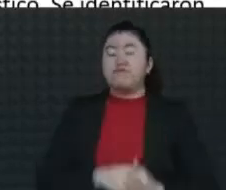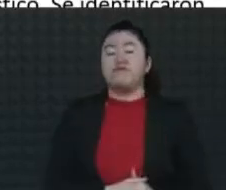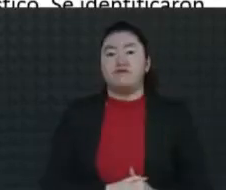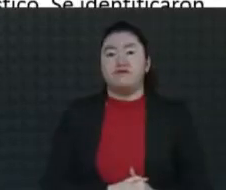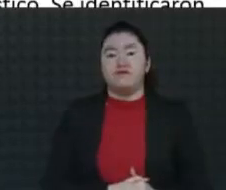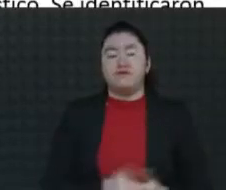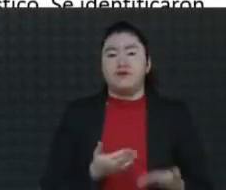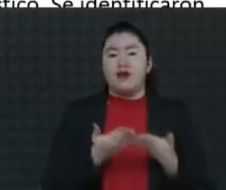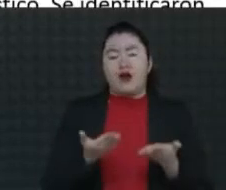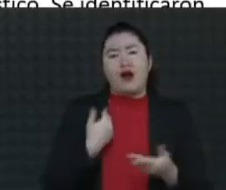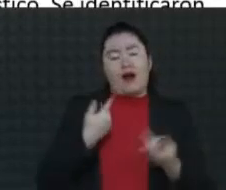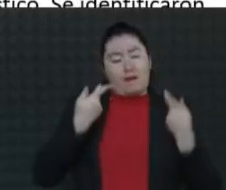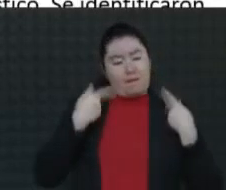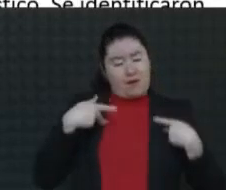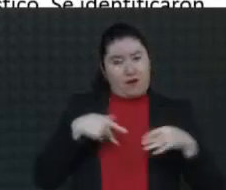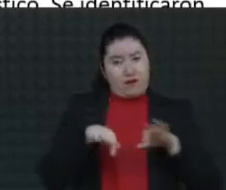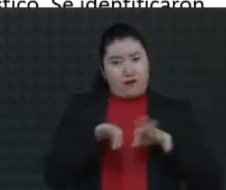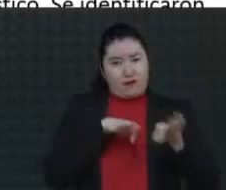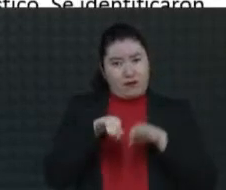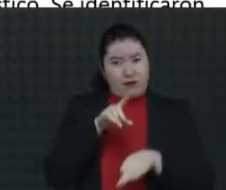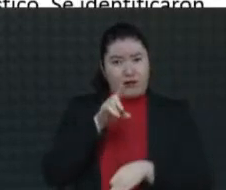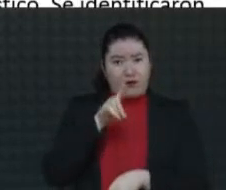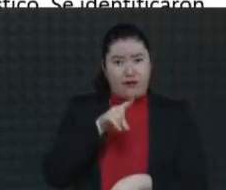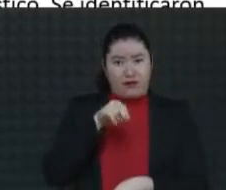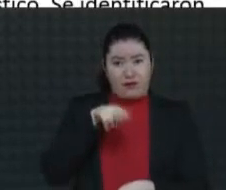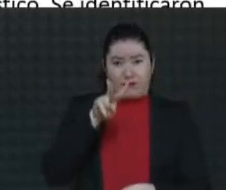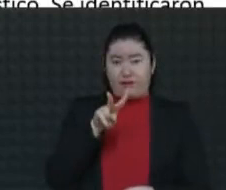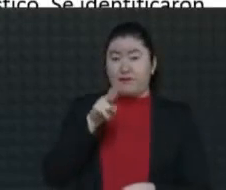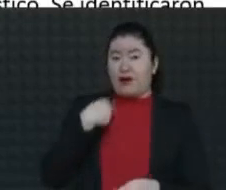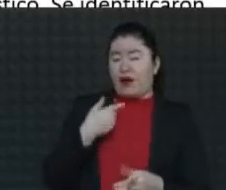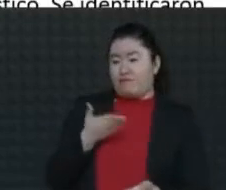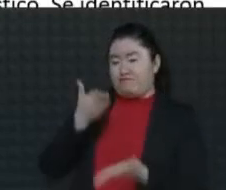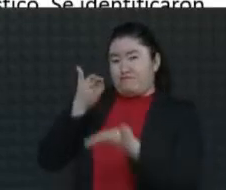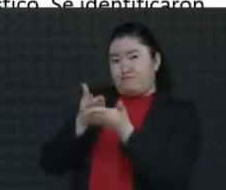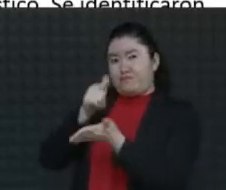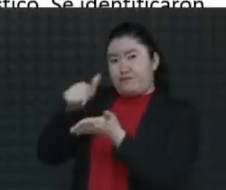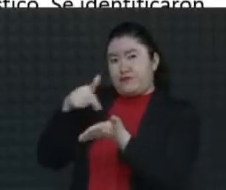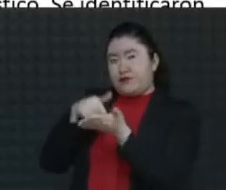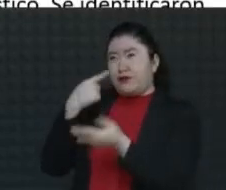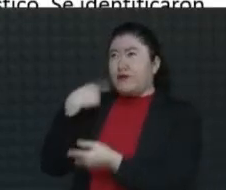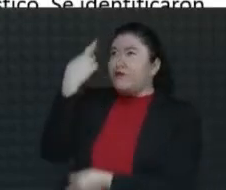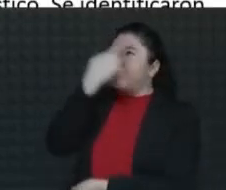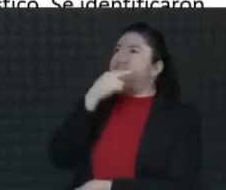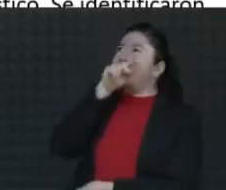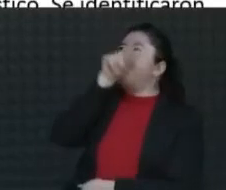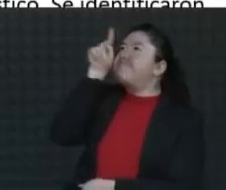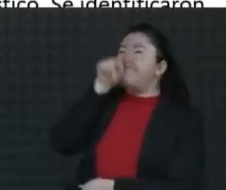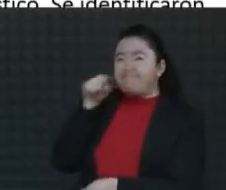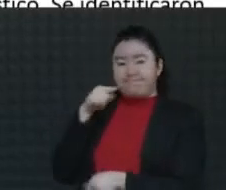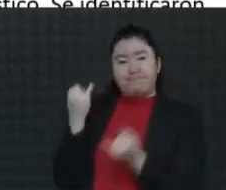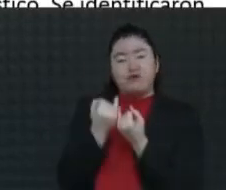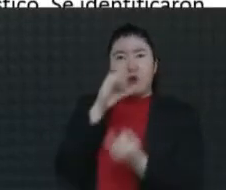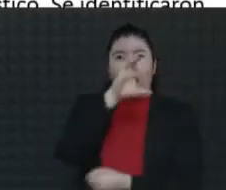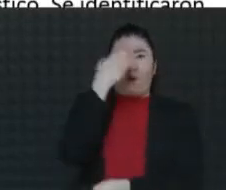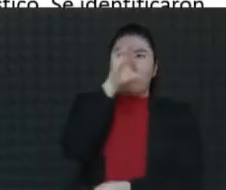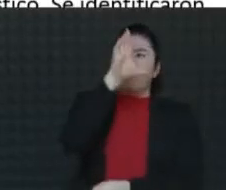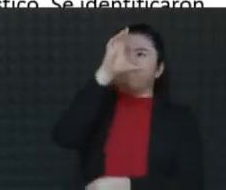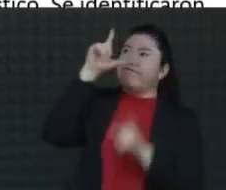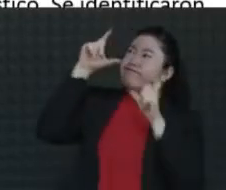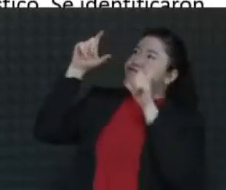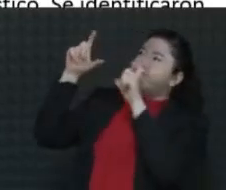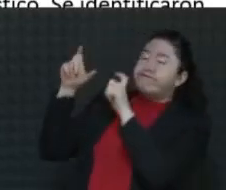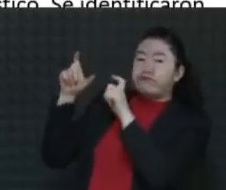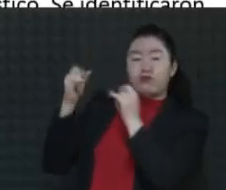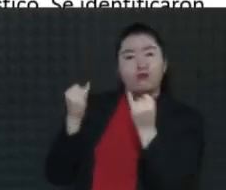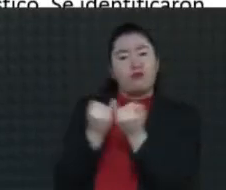se movilizó al sitio del incidente para inspeccionar y documentar fotográficamente la escena. Lo anterior incluyó la